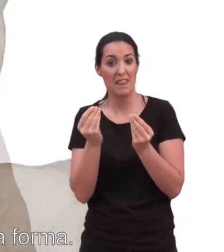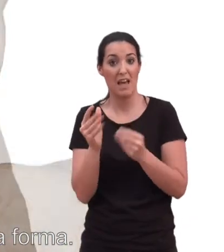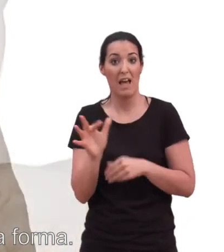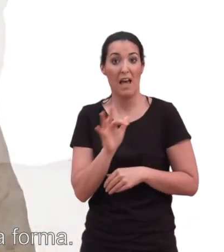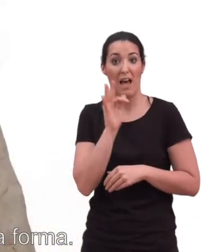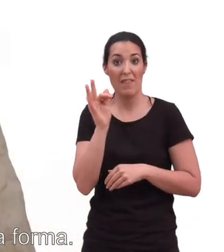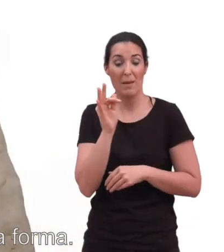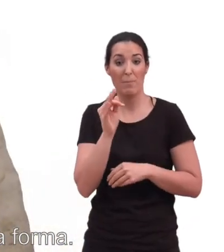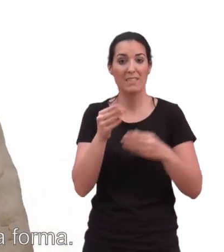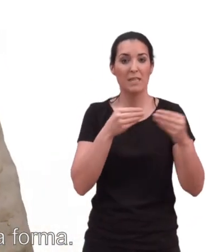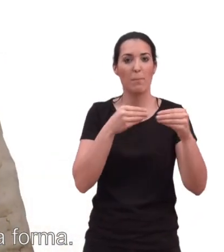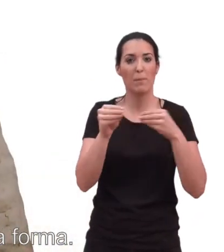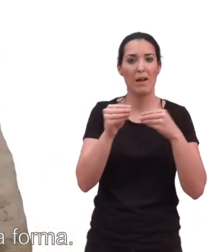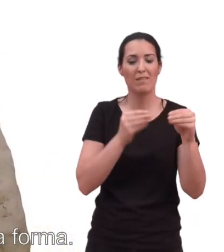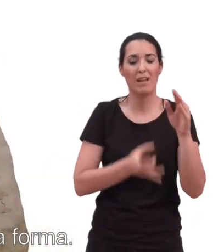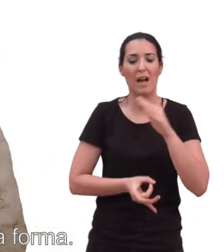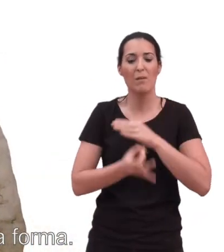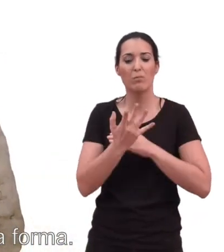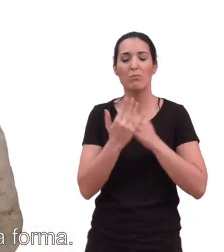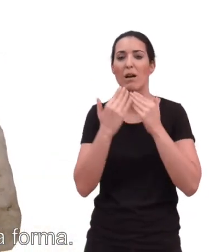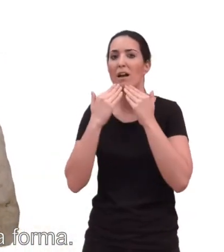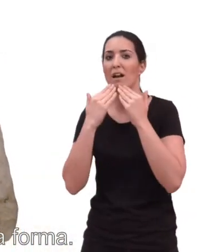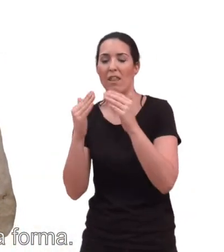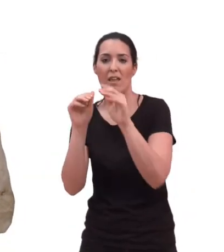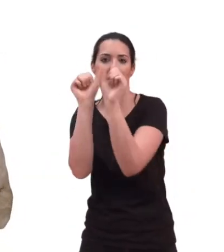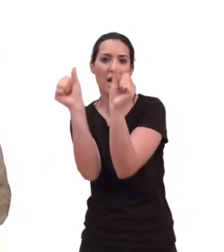materia solo existe ligada a la forma.